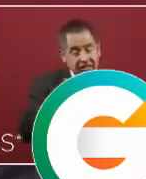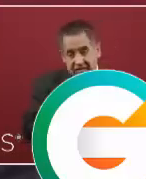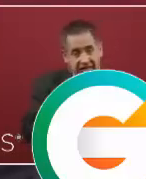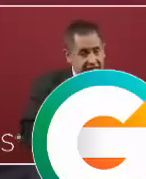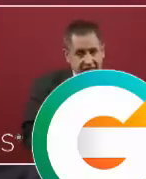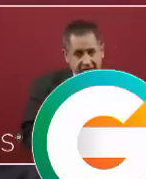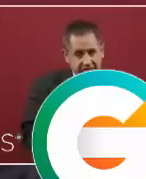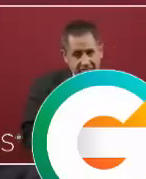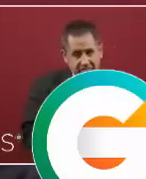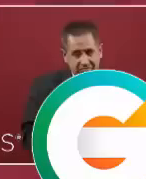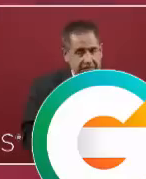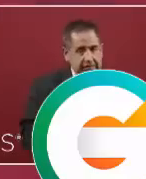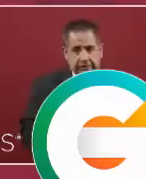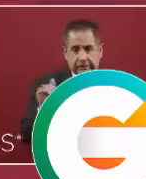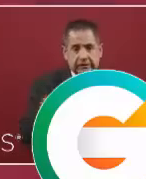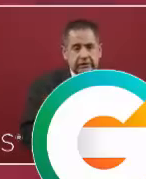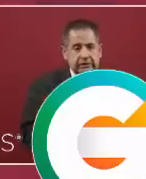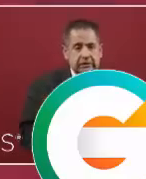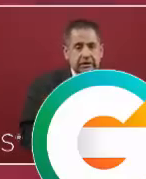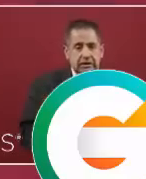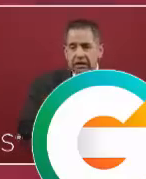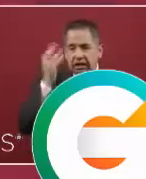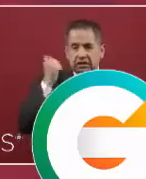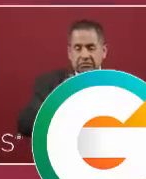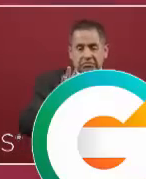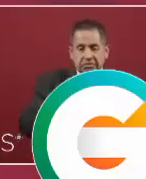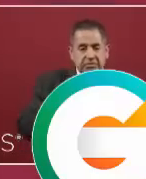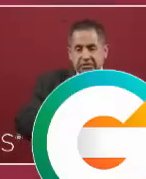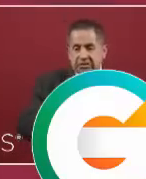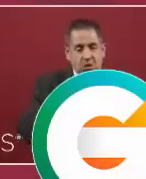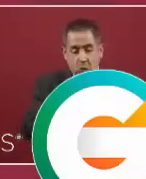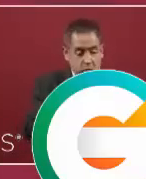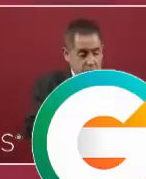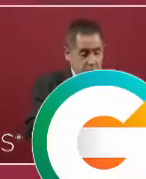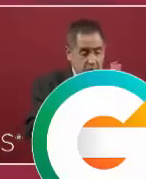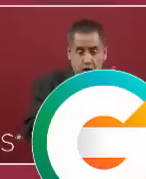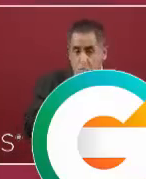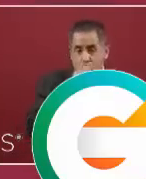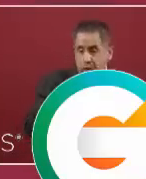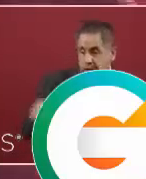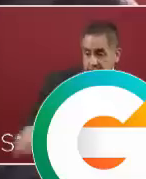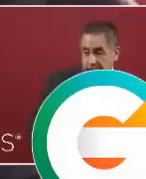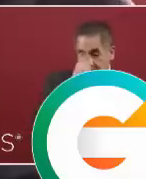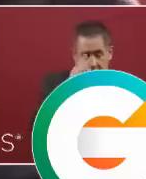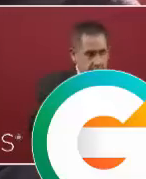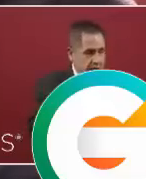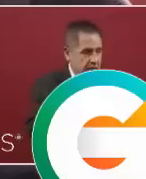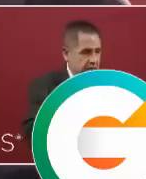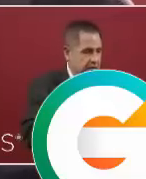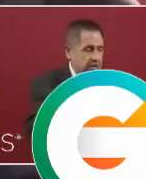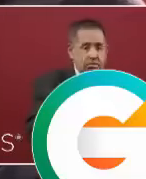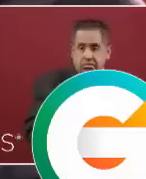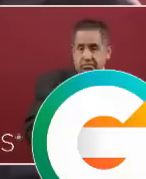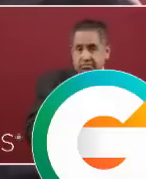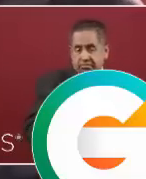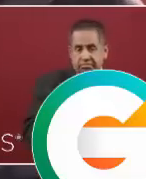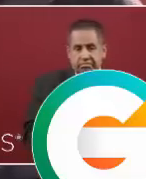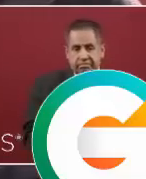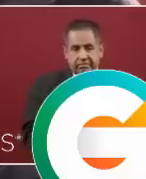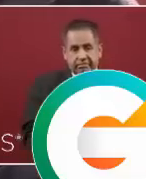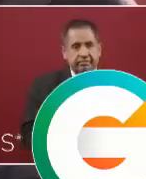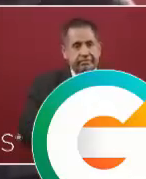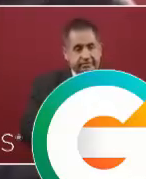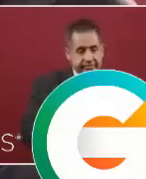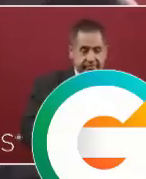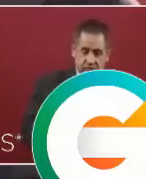No estaba ni siquiera permitido en la Constitución, en las leyes. Ahora se hace la